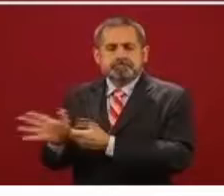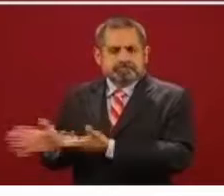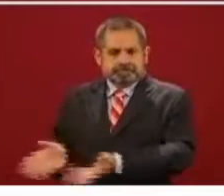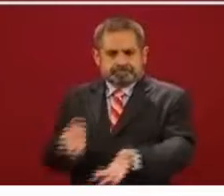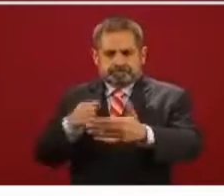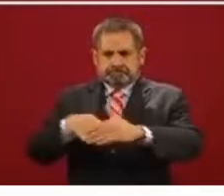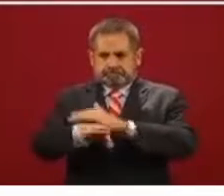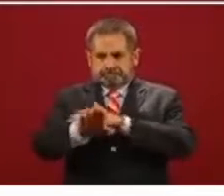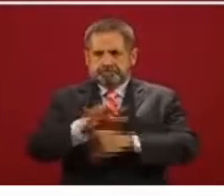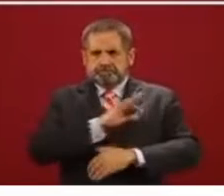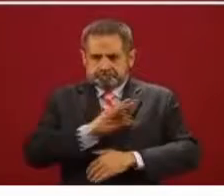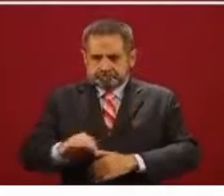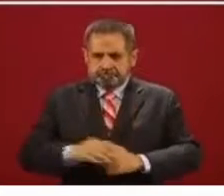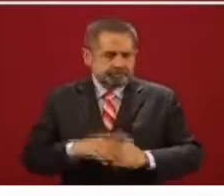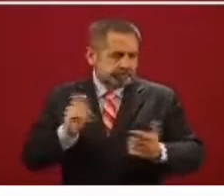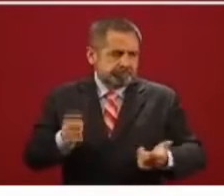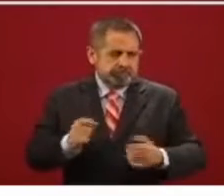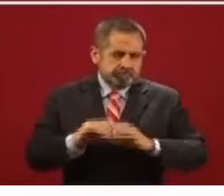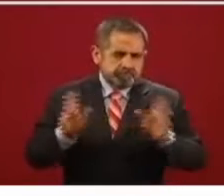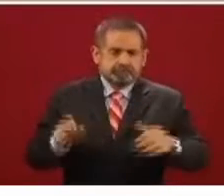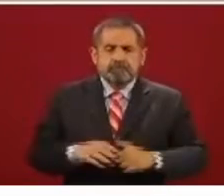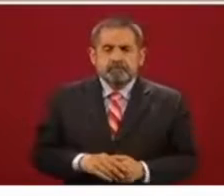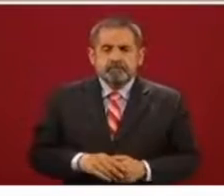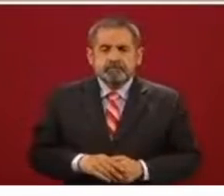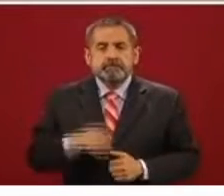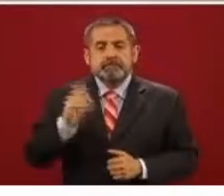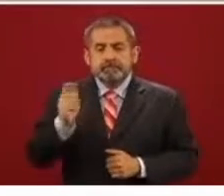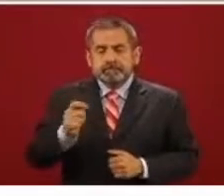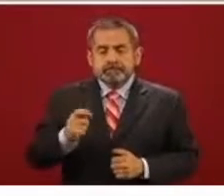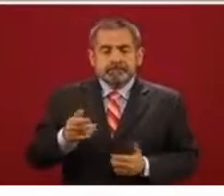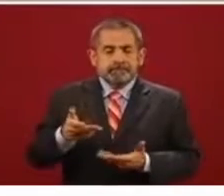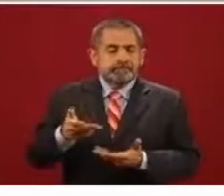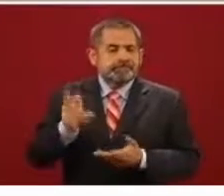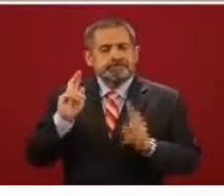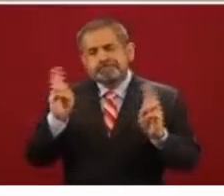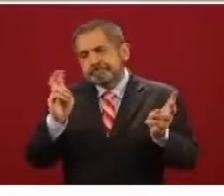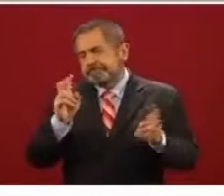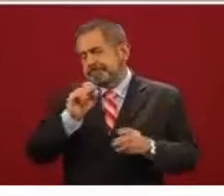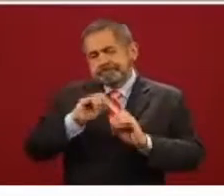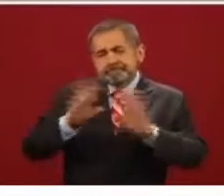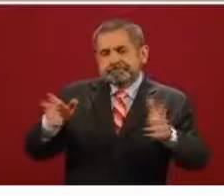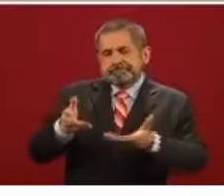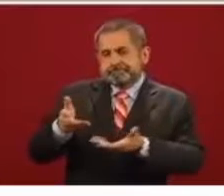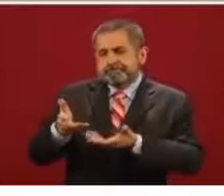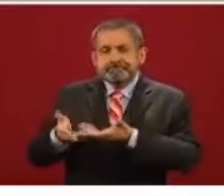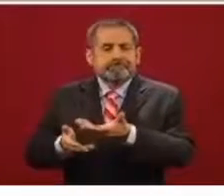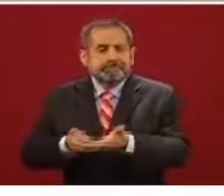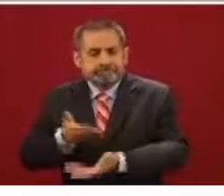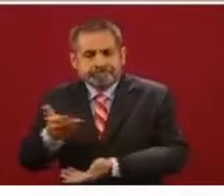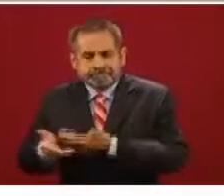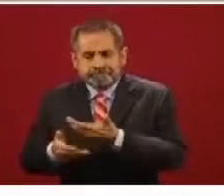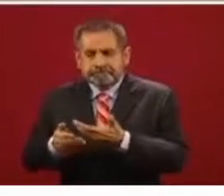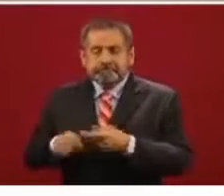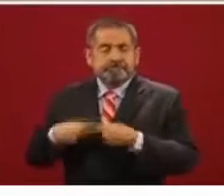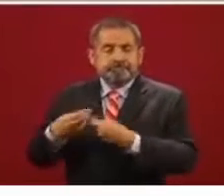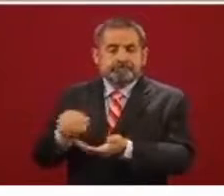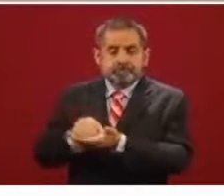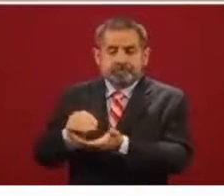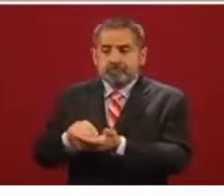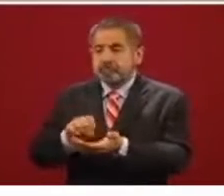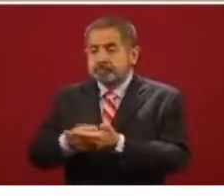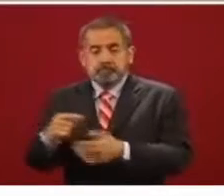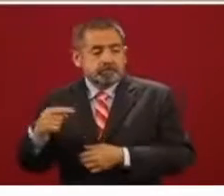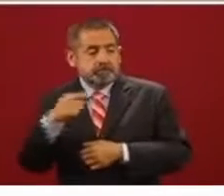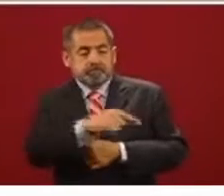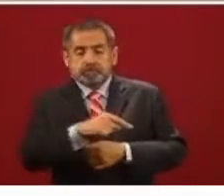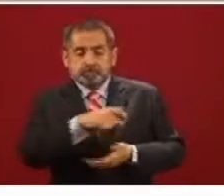claro. Por supuesto, todo lo que son servicios indispensables, incluyendo compra de